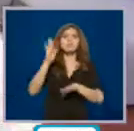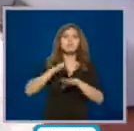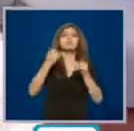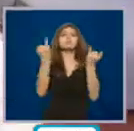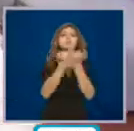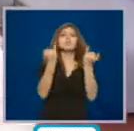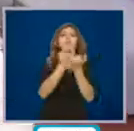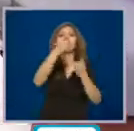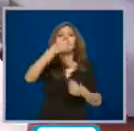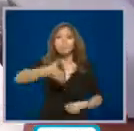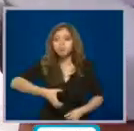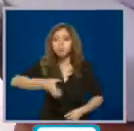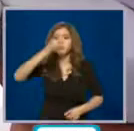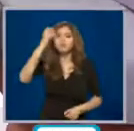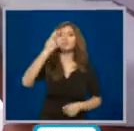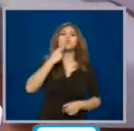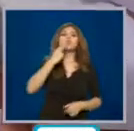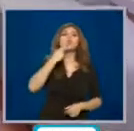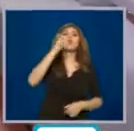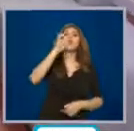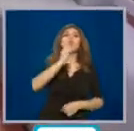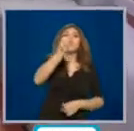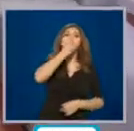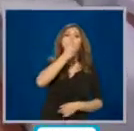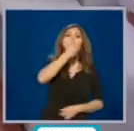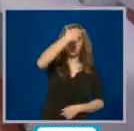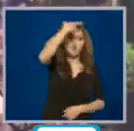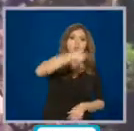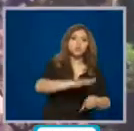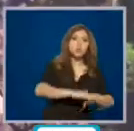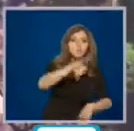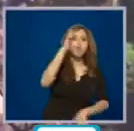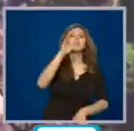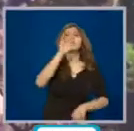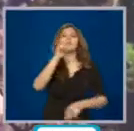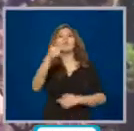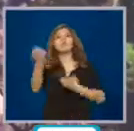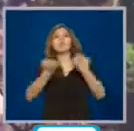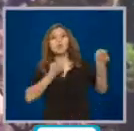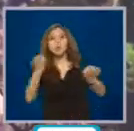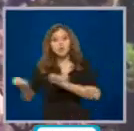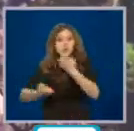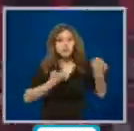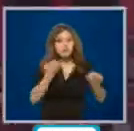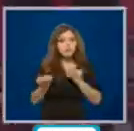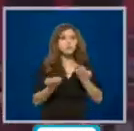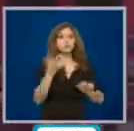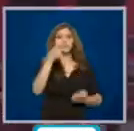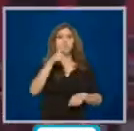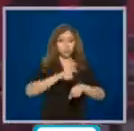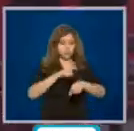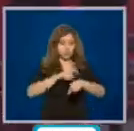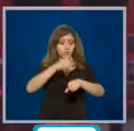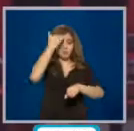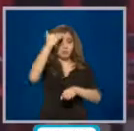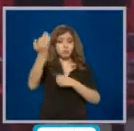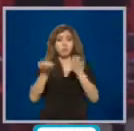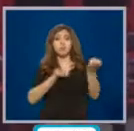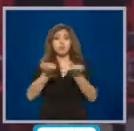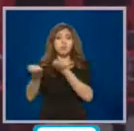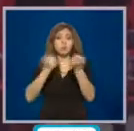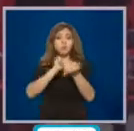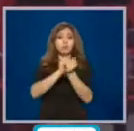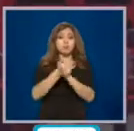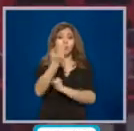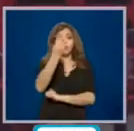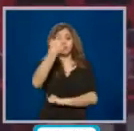bebida azucarada Ajá. o cenas pesado. Por la noche. O si haces ejercicio, porque es el único momento que tienes para ir al gimnasio. Claro. Y luego llegas 9